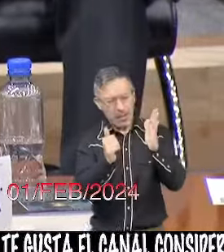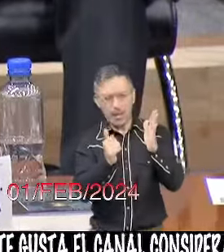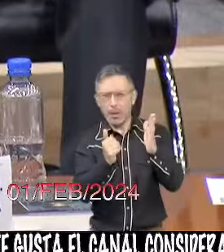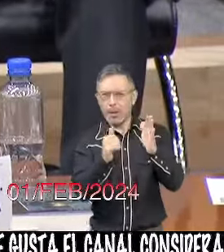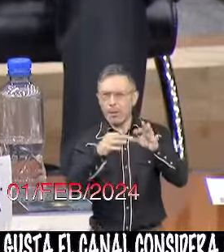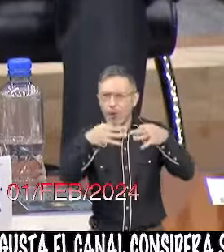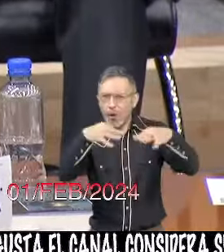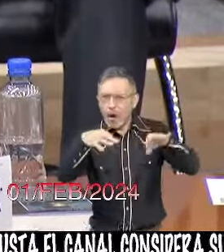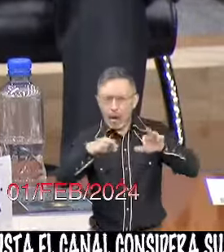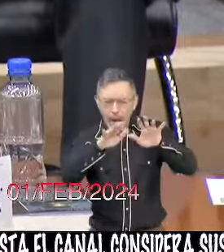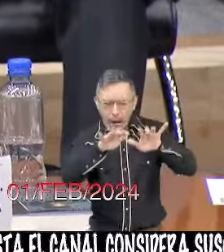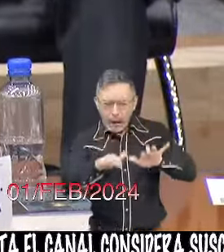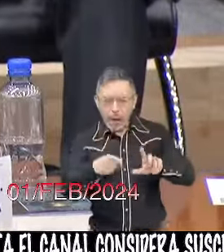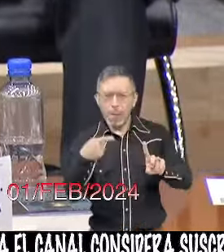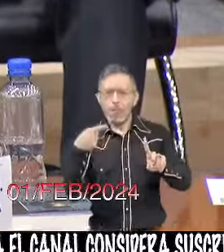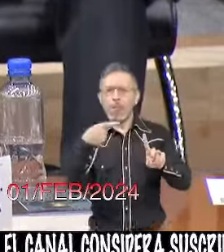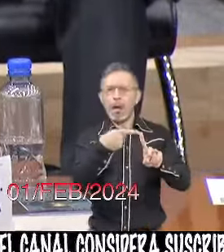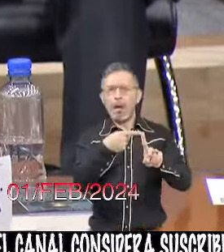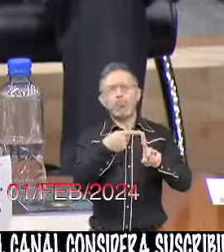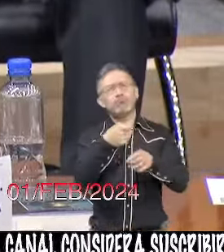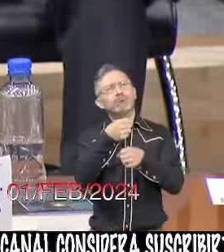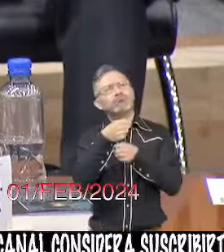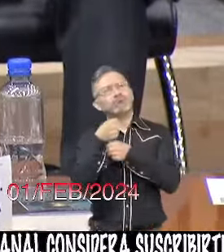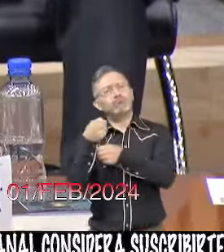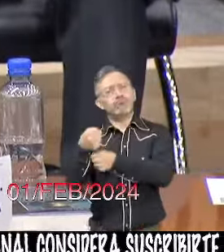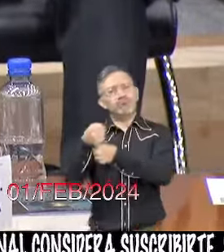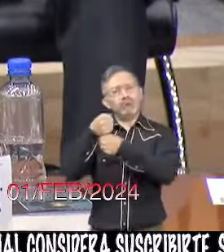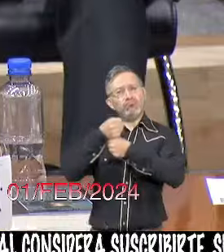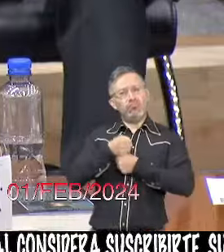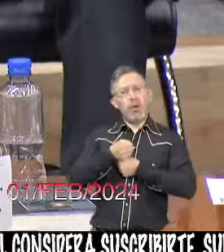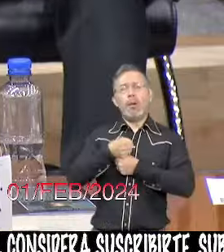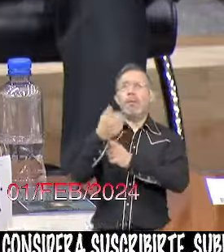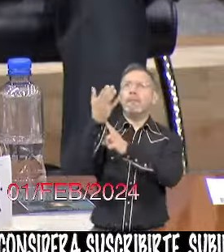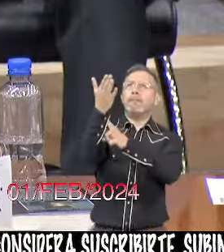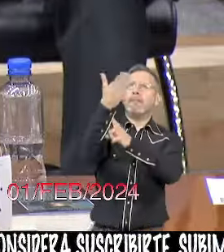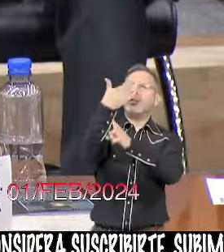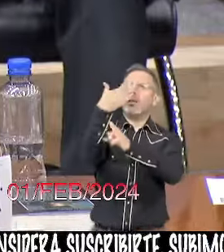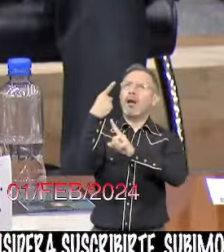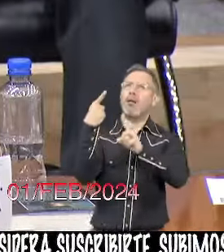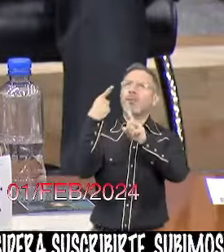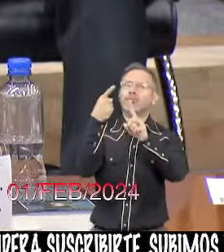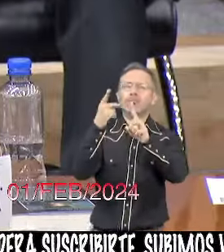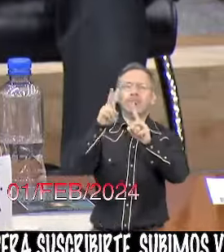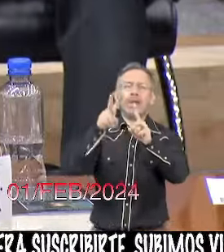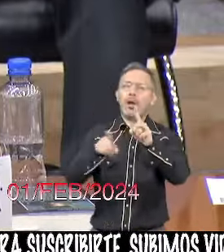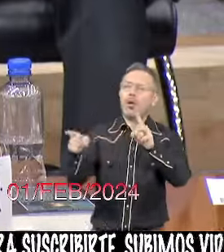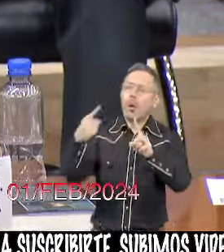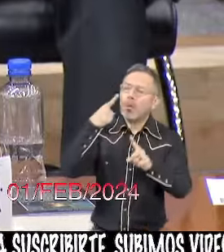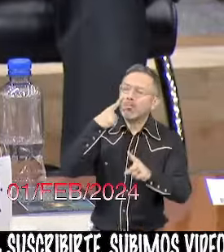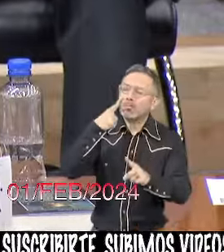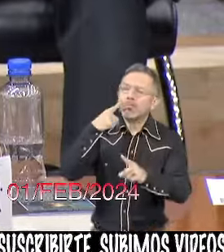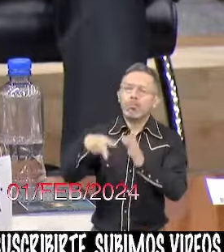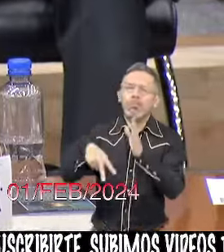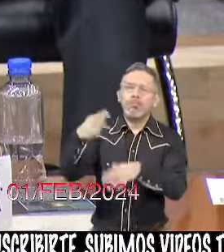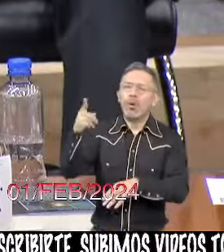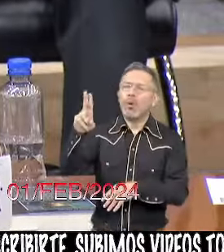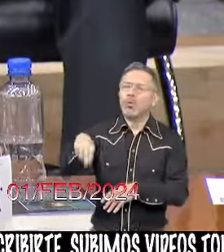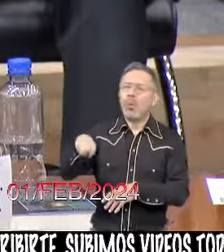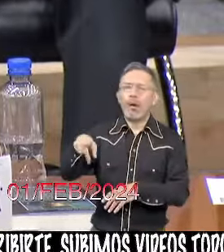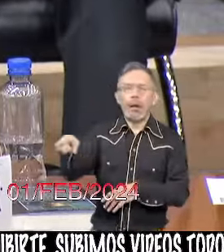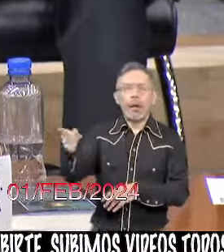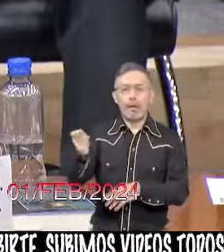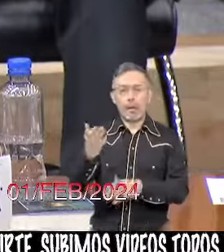están por una causa y por una bandera que no han tenido nunca. Estas son banderas de la izquierda de toda la